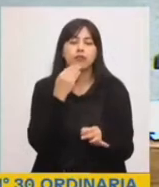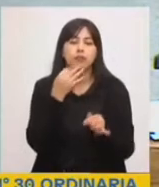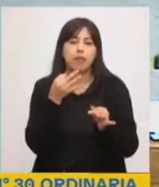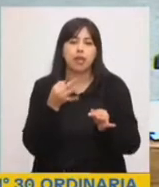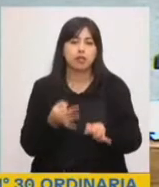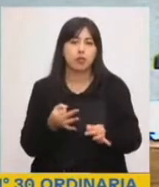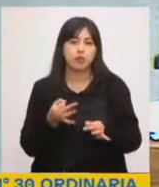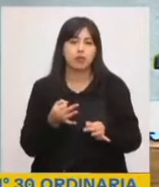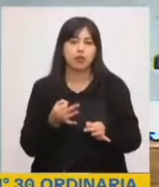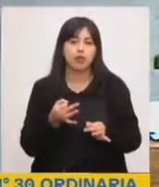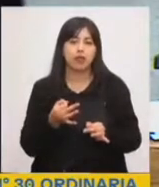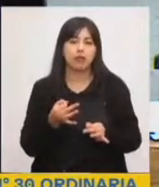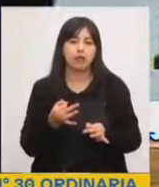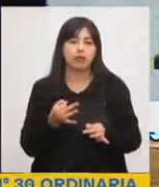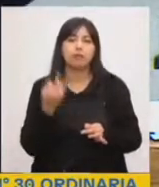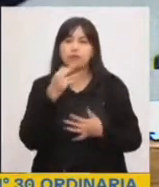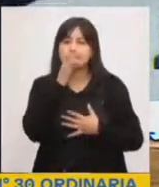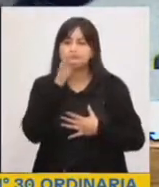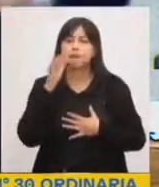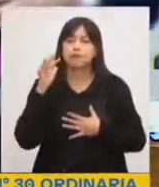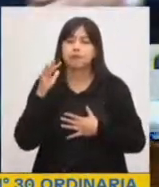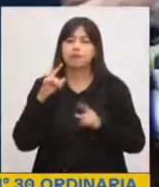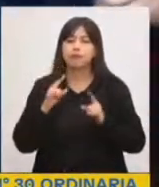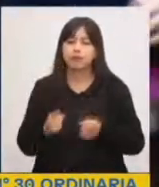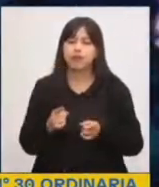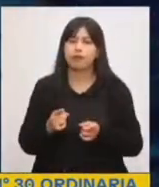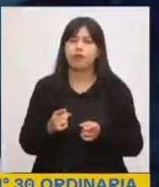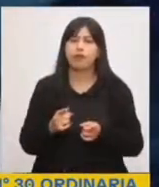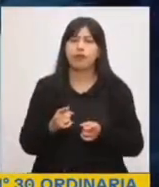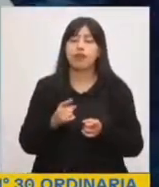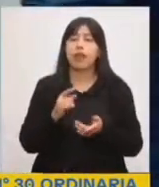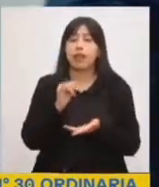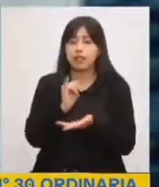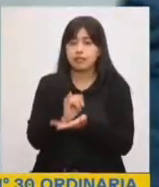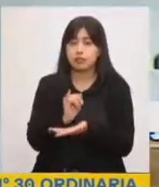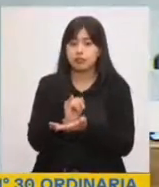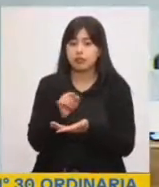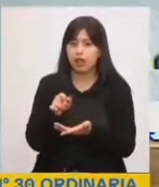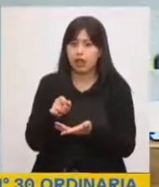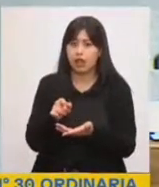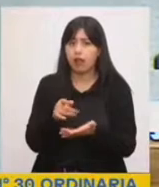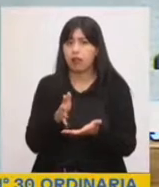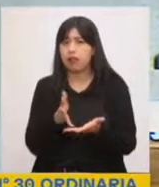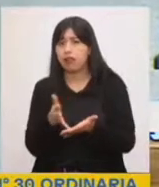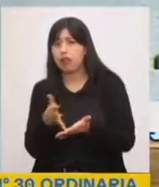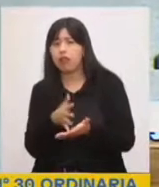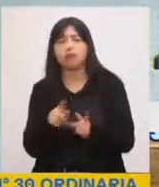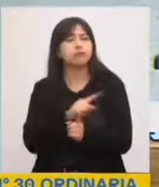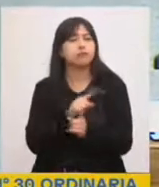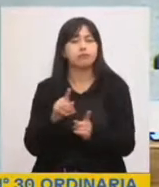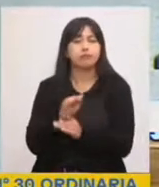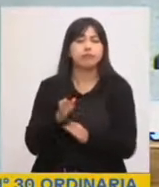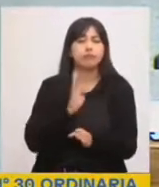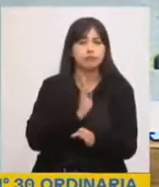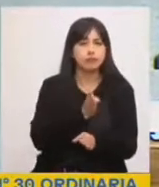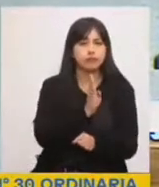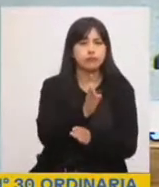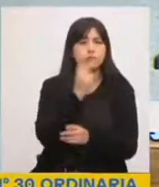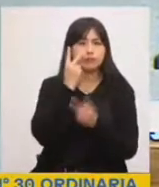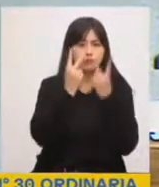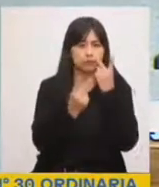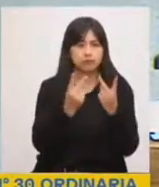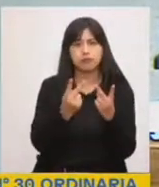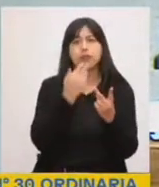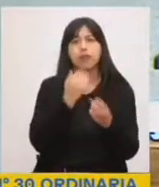que los acompaña, una promesa institucional que no permite dobleces, debiendo mantener la visión y valores que guían su